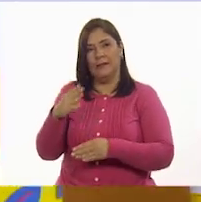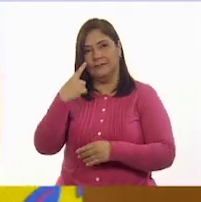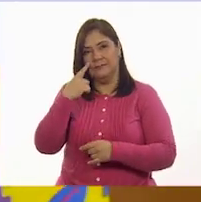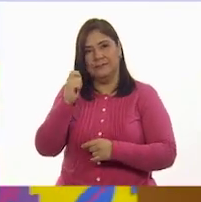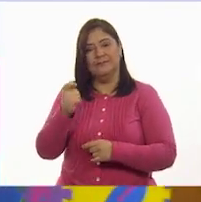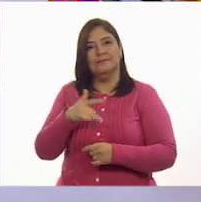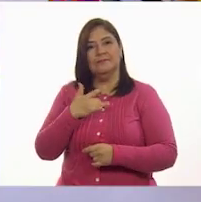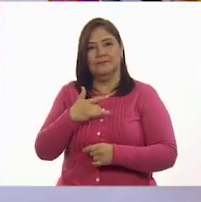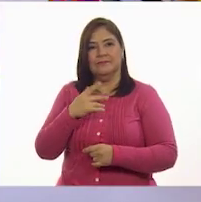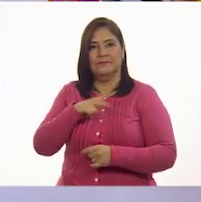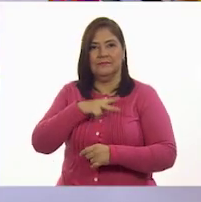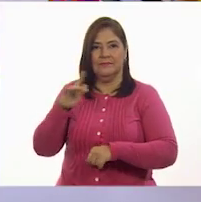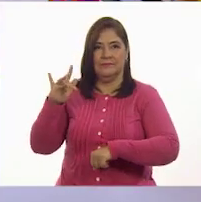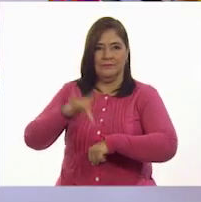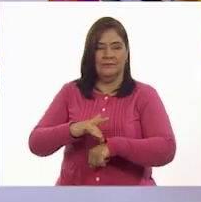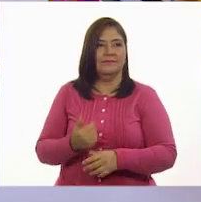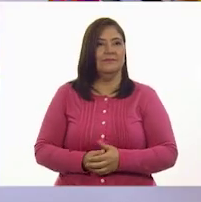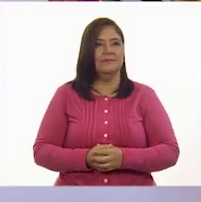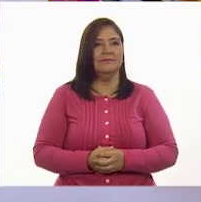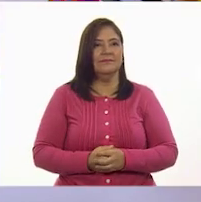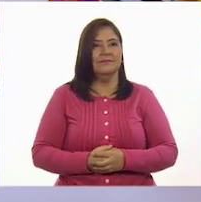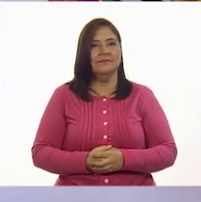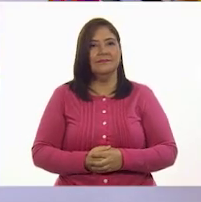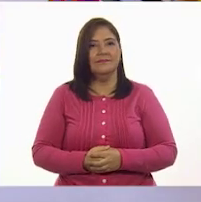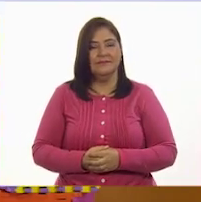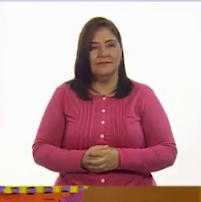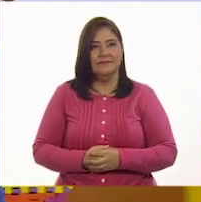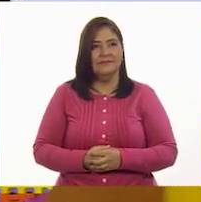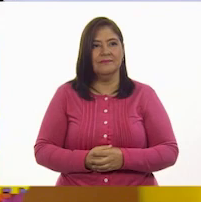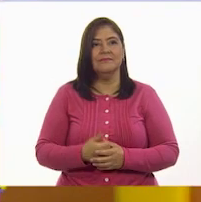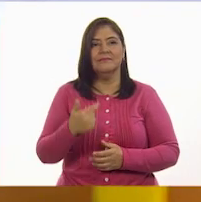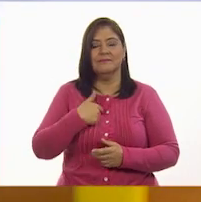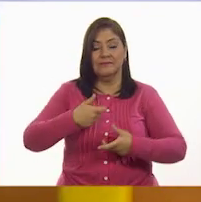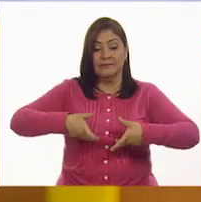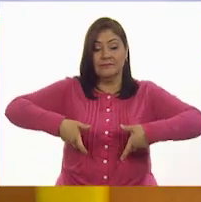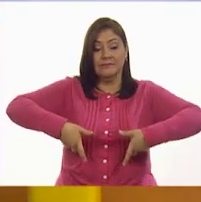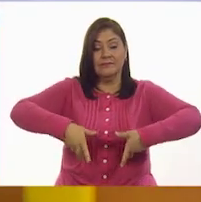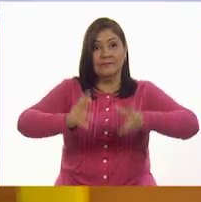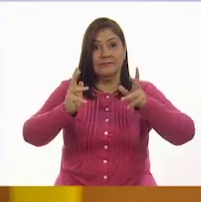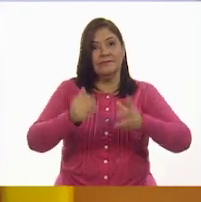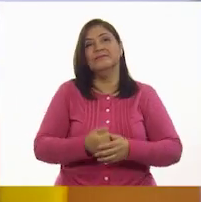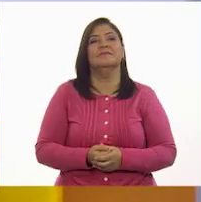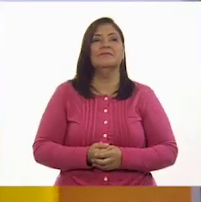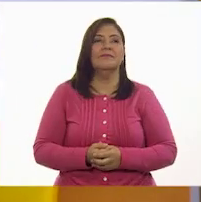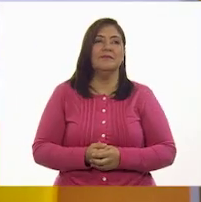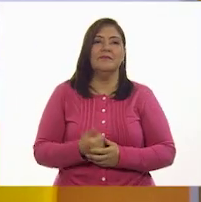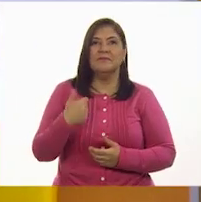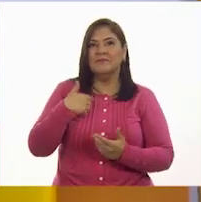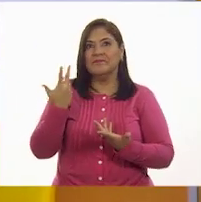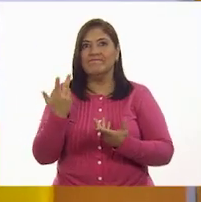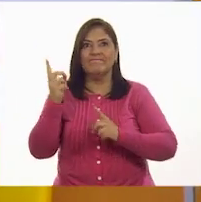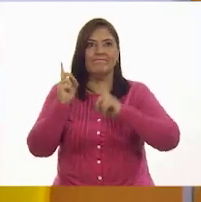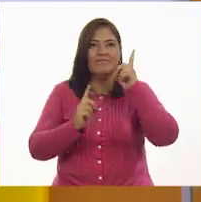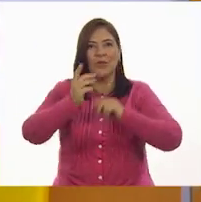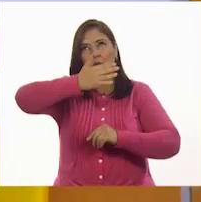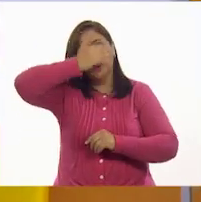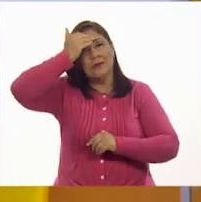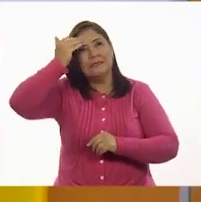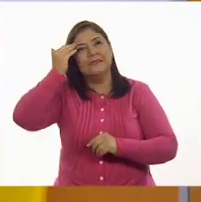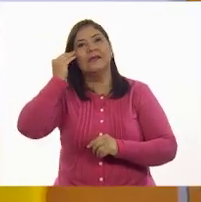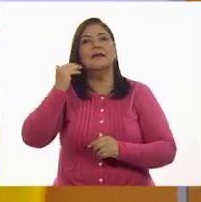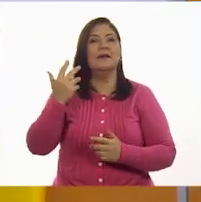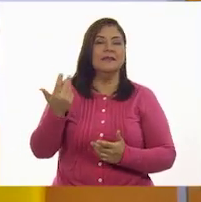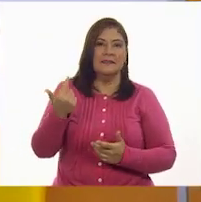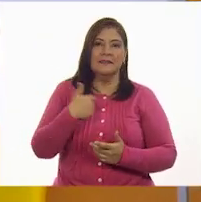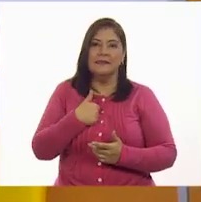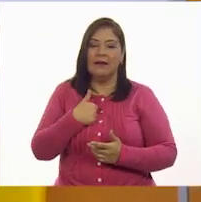turno. Voy a lanzar el dado. Ay, es que de verdad ya no sé. Ya no se sabe. Porque si me